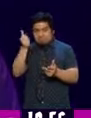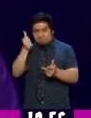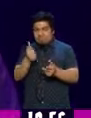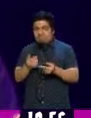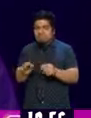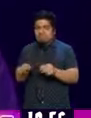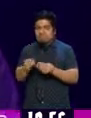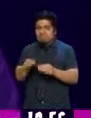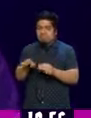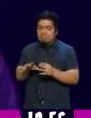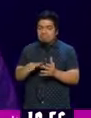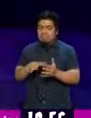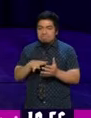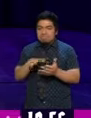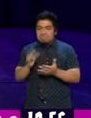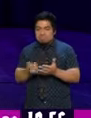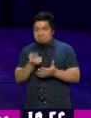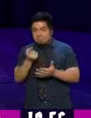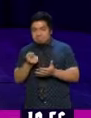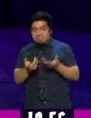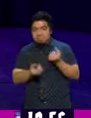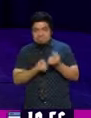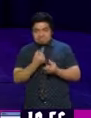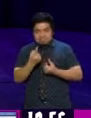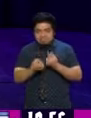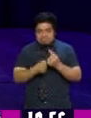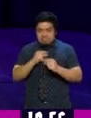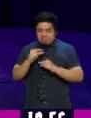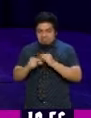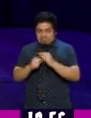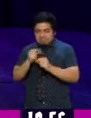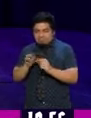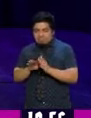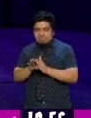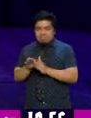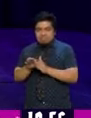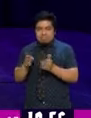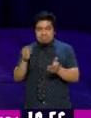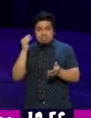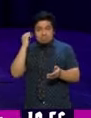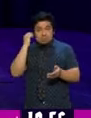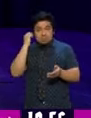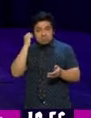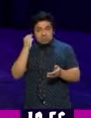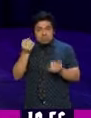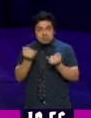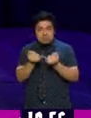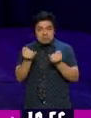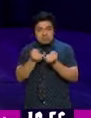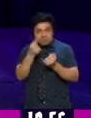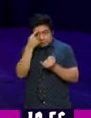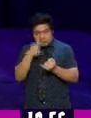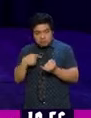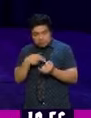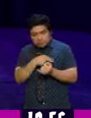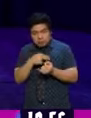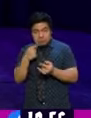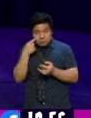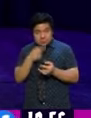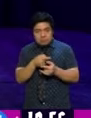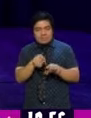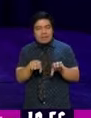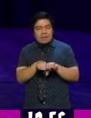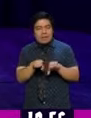música costaba $1 el disco y es algo que sigue más o menos igual. Obviamente, pues para nosotros por la